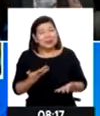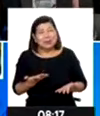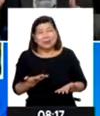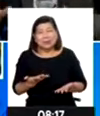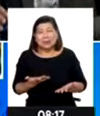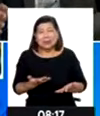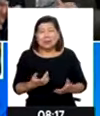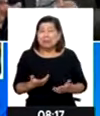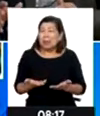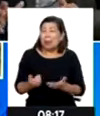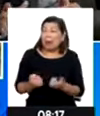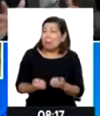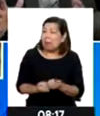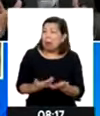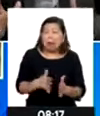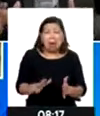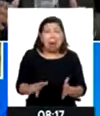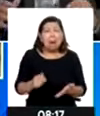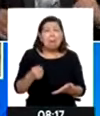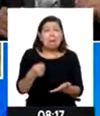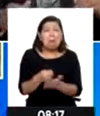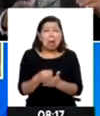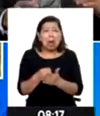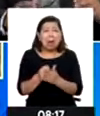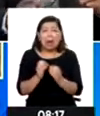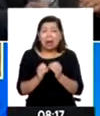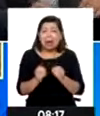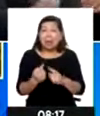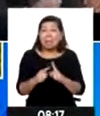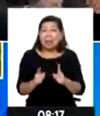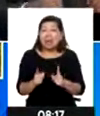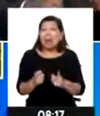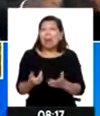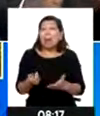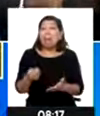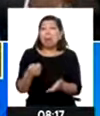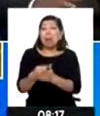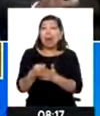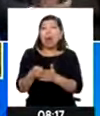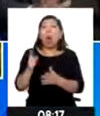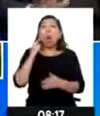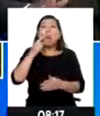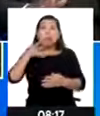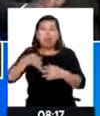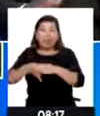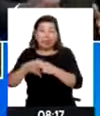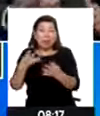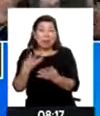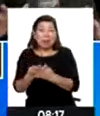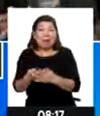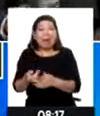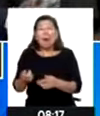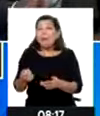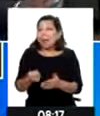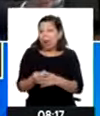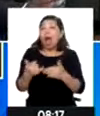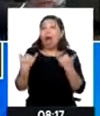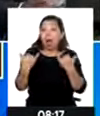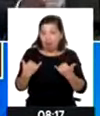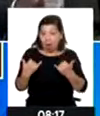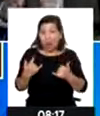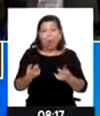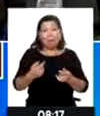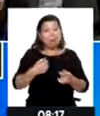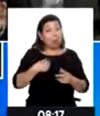la olvidada, que nunca se le pagaba esa reparación, claro, o esa reparación se le pagaba al final, al cumplimiento de la pena. No, ahora lo